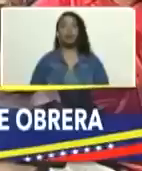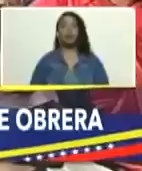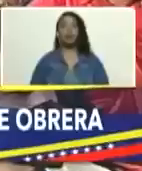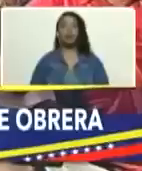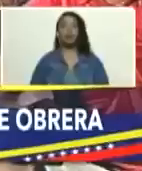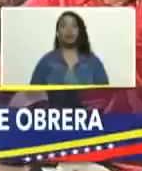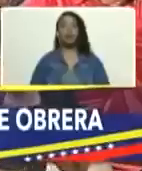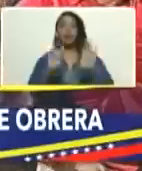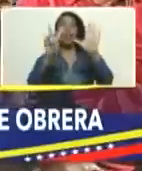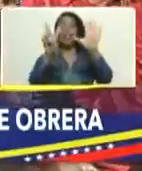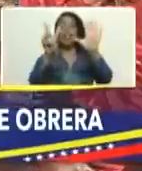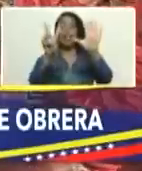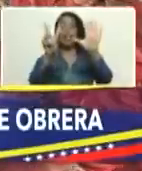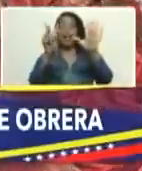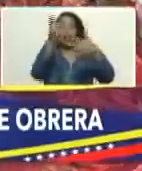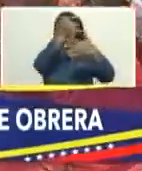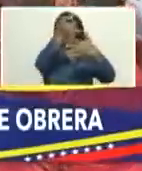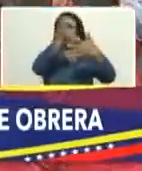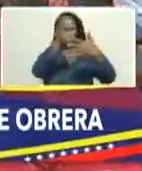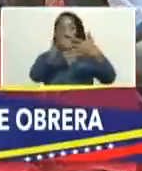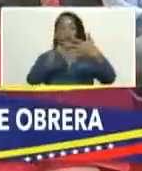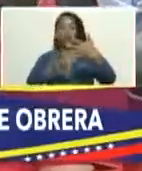Siete líneas.